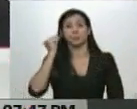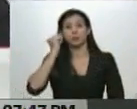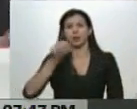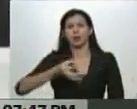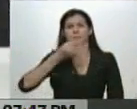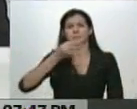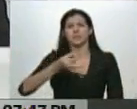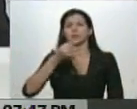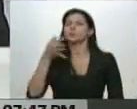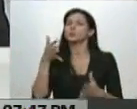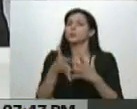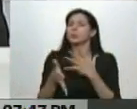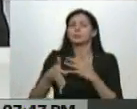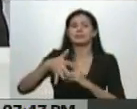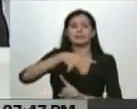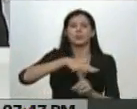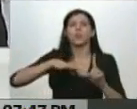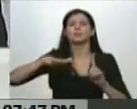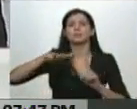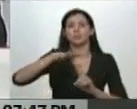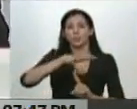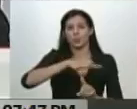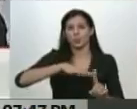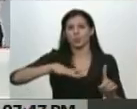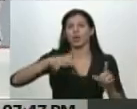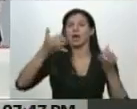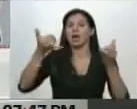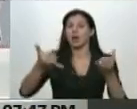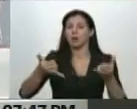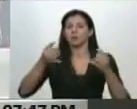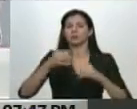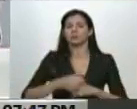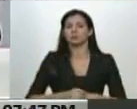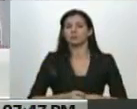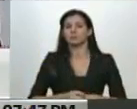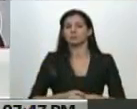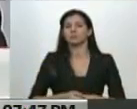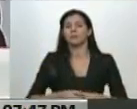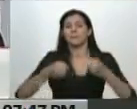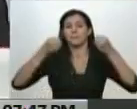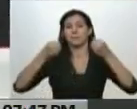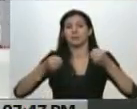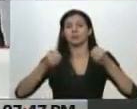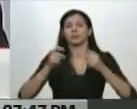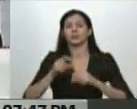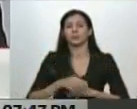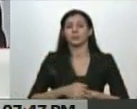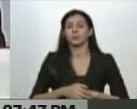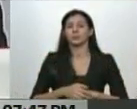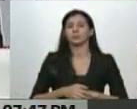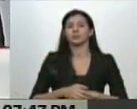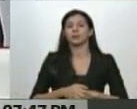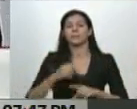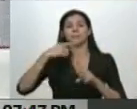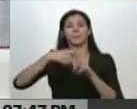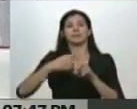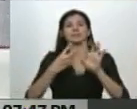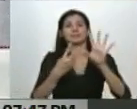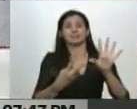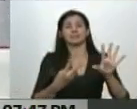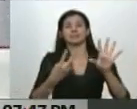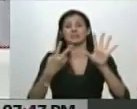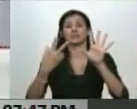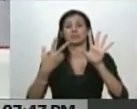torno a la situación en la que, pues, en estos momentos se encuentran los centros penitenciarios. Señaló que son más de